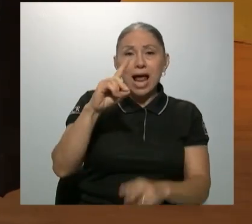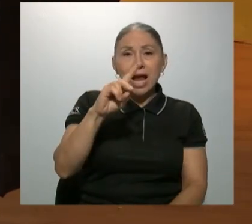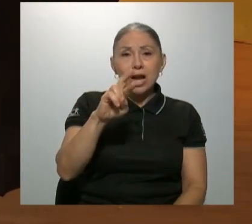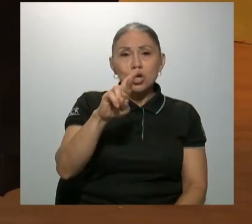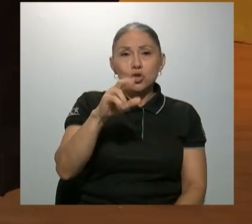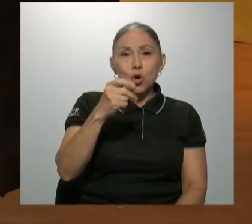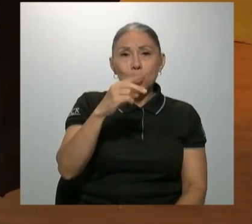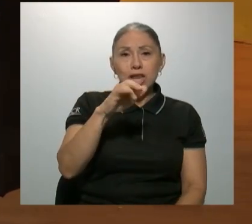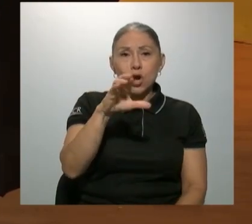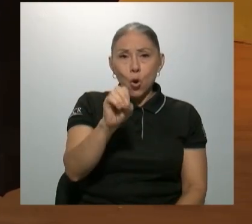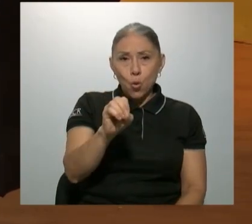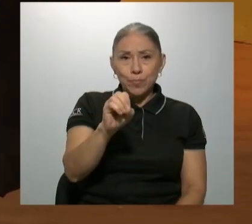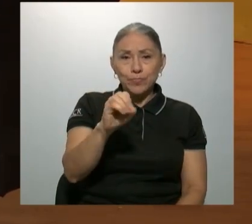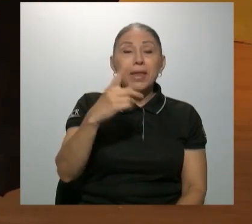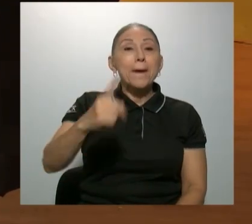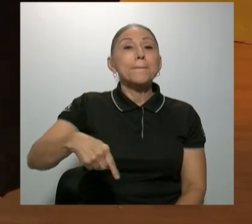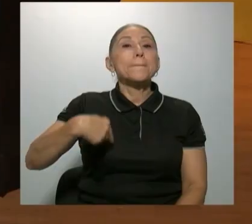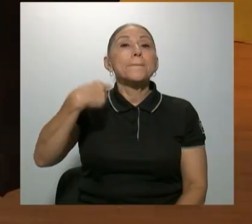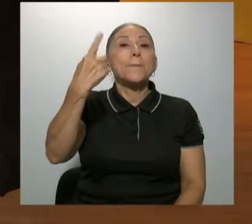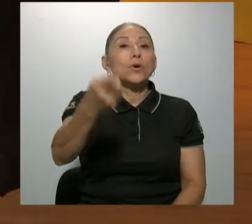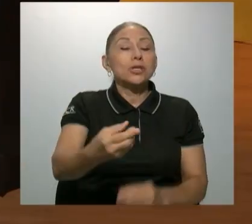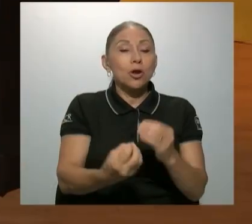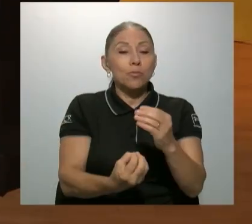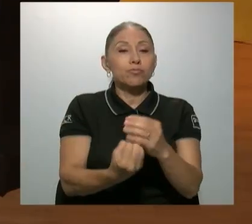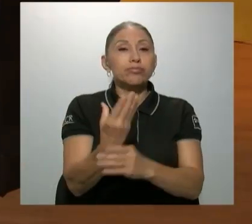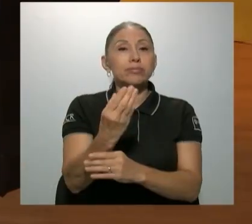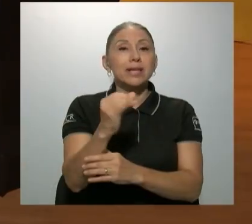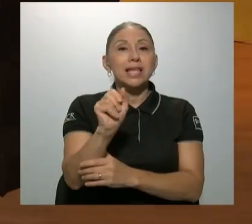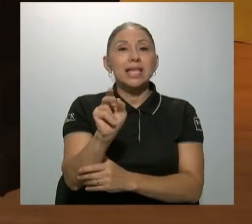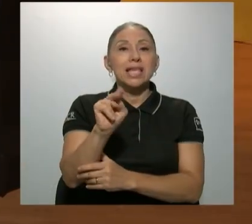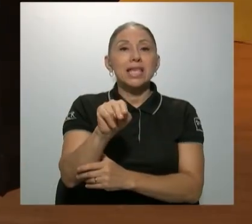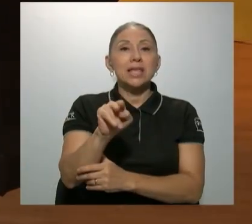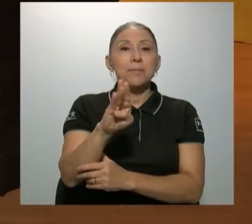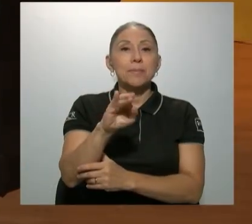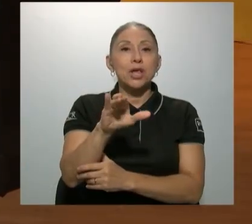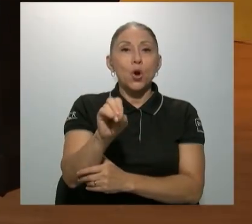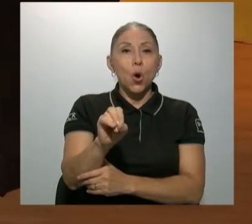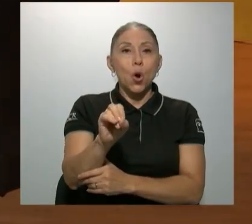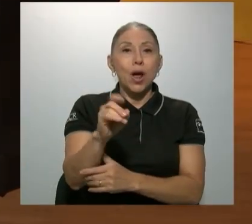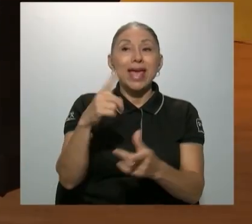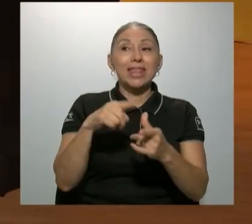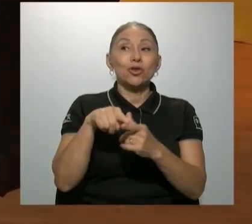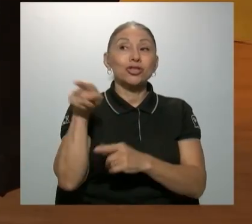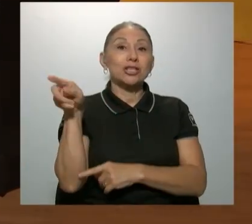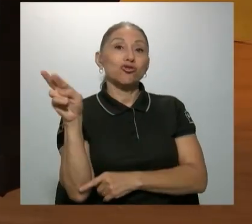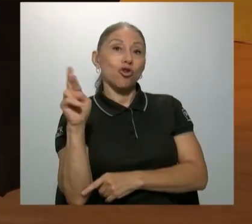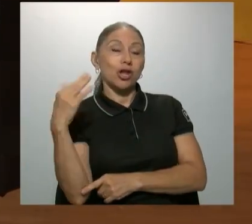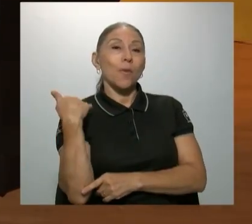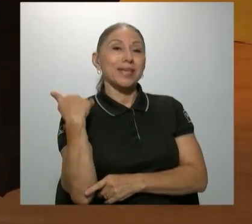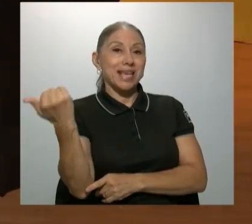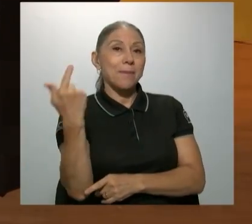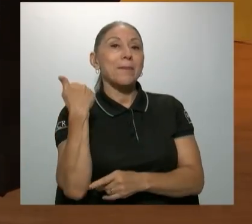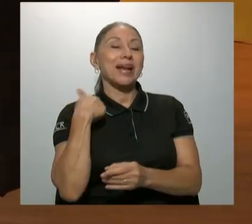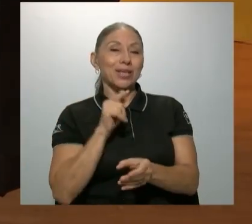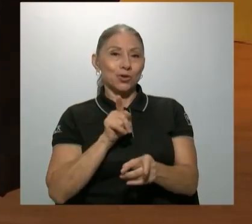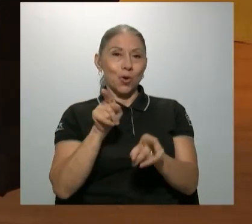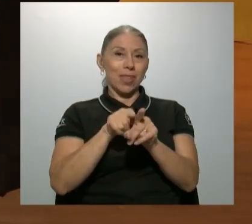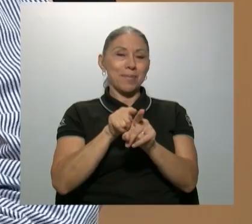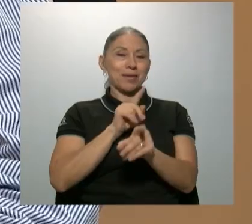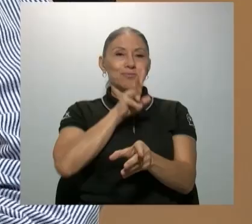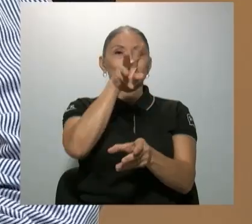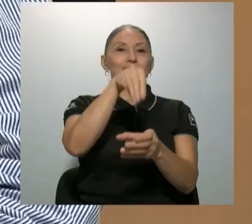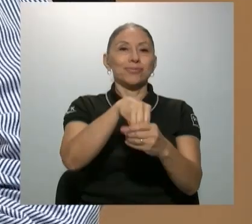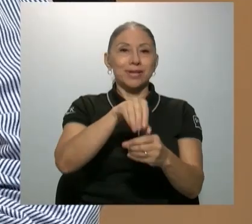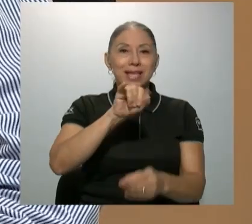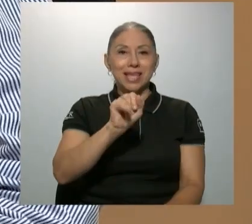Y posteriormente, cuando se crea el INVIO, entonces Rodrigo me llama para que forme parte también del INVIO, ¿verdad? Perdón, voy